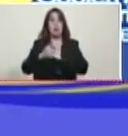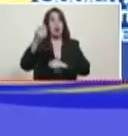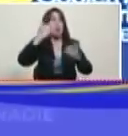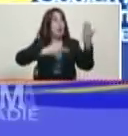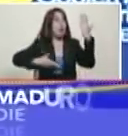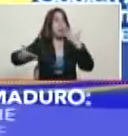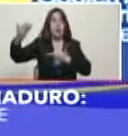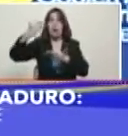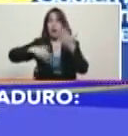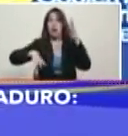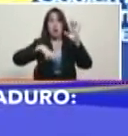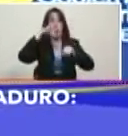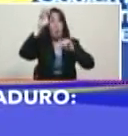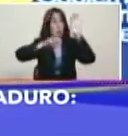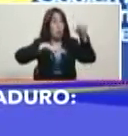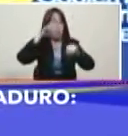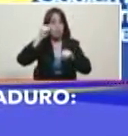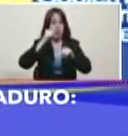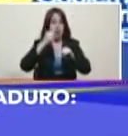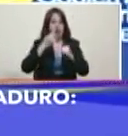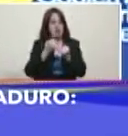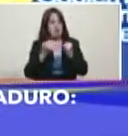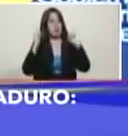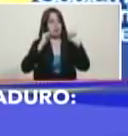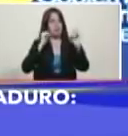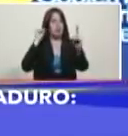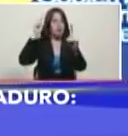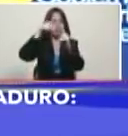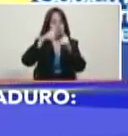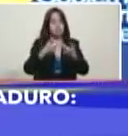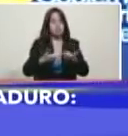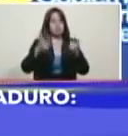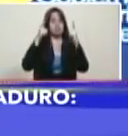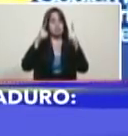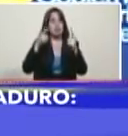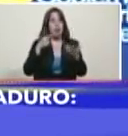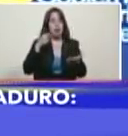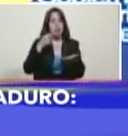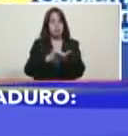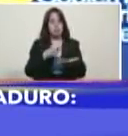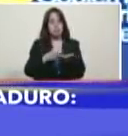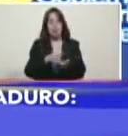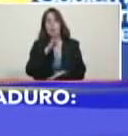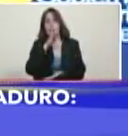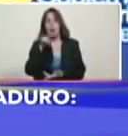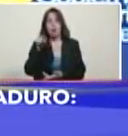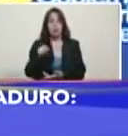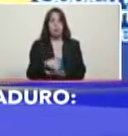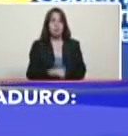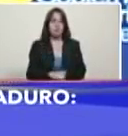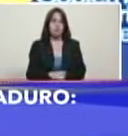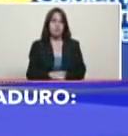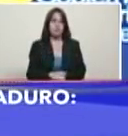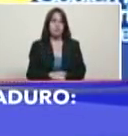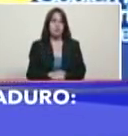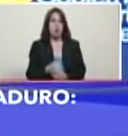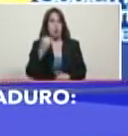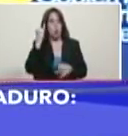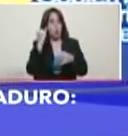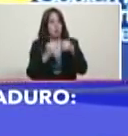importaciones y a la independencia de nuestro país. Y por último, la